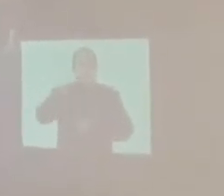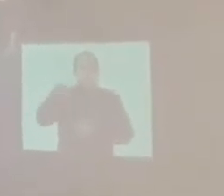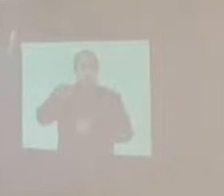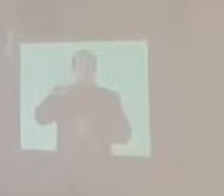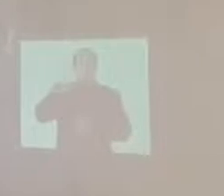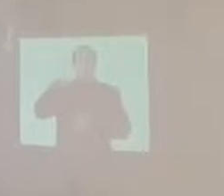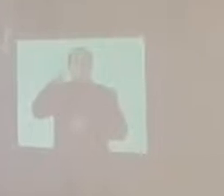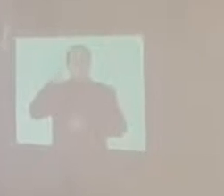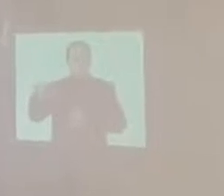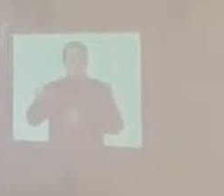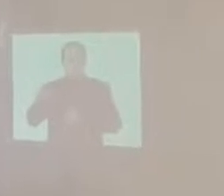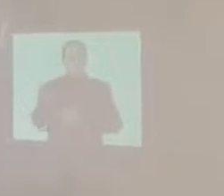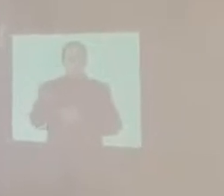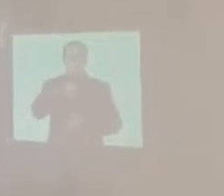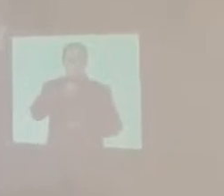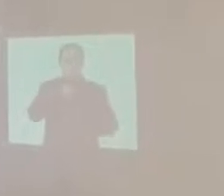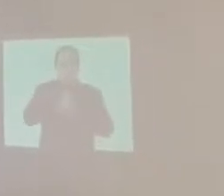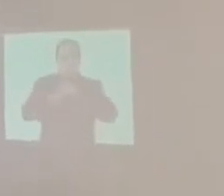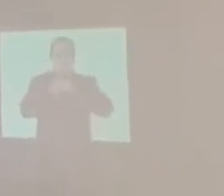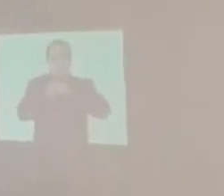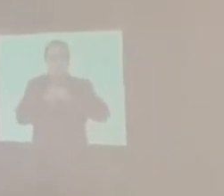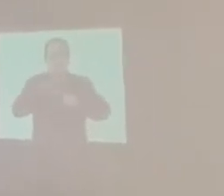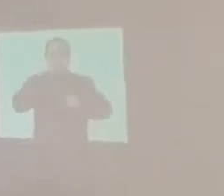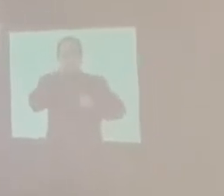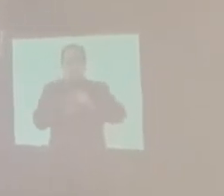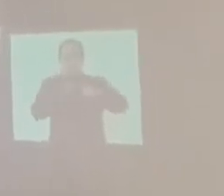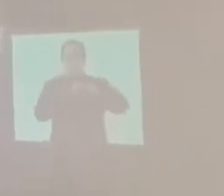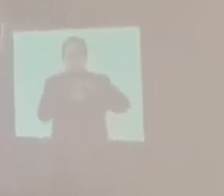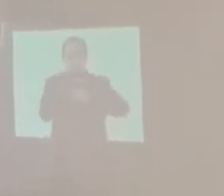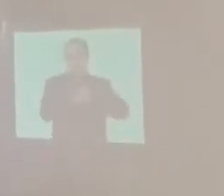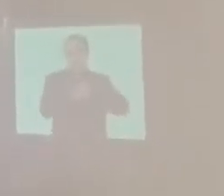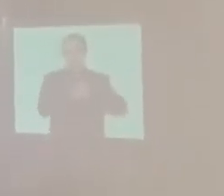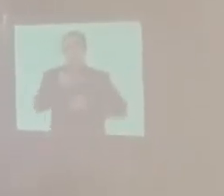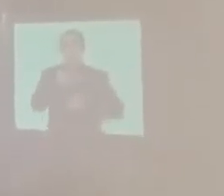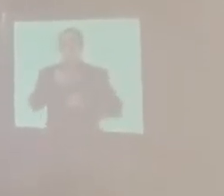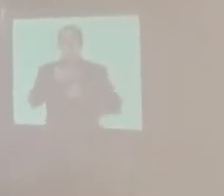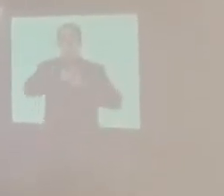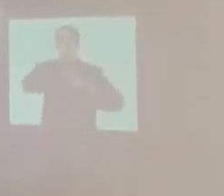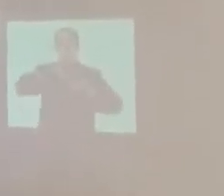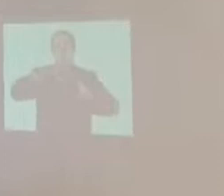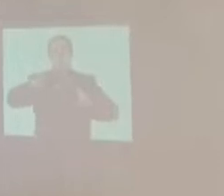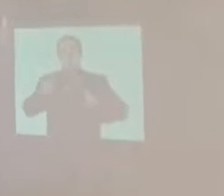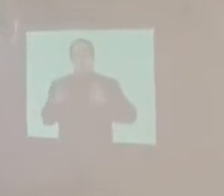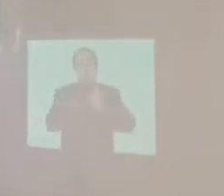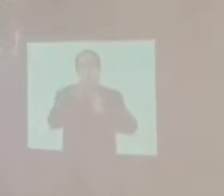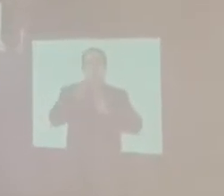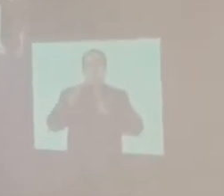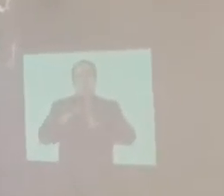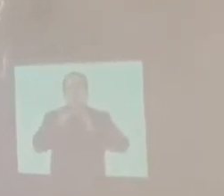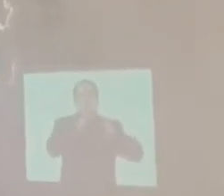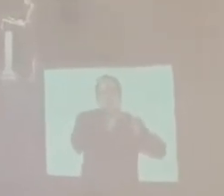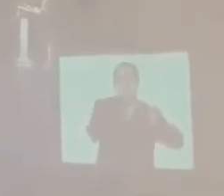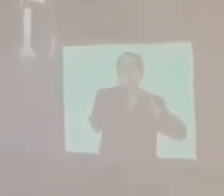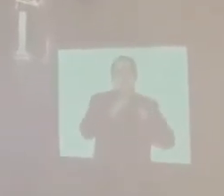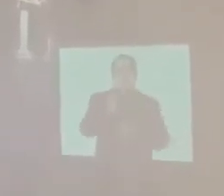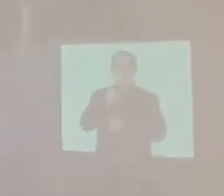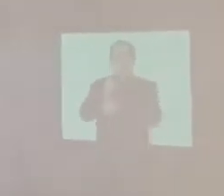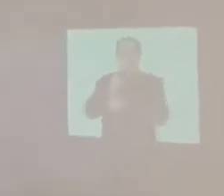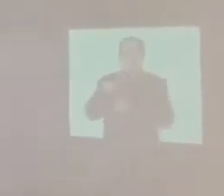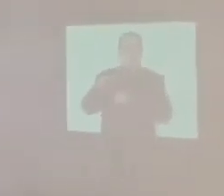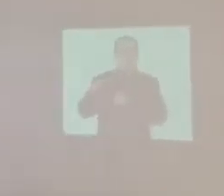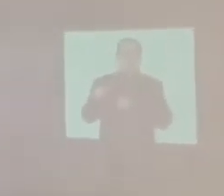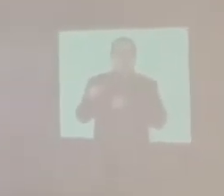Ciudad Sustentable. Acabamos con la corrupción que llevó al desorden inmobiliario durante el sexenio anterior. A